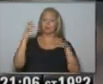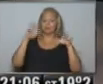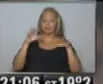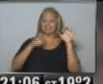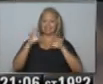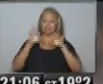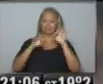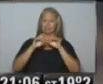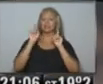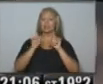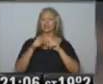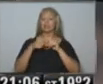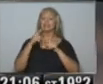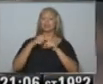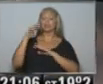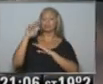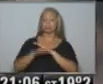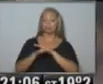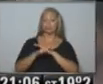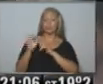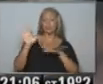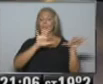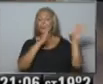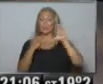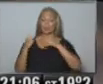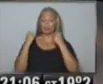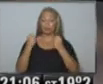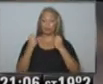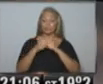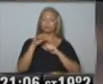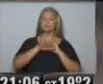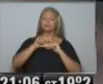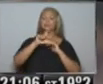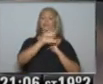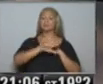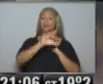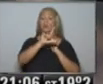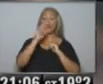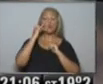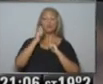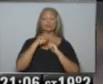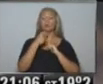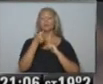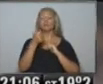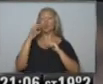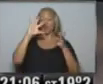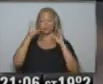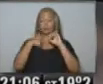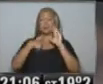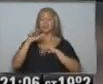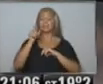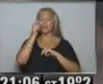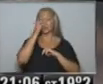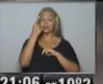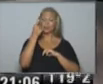y a lo largo de la región cordillerana, descenso de las temperaturas y vientos bastante fuertes. En la región de Cuyo, buen tiempo allí, poca nubosidad, máximas de 21